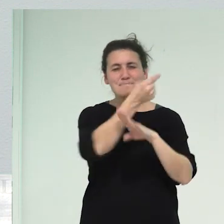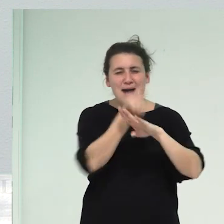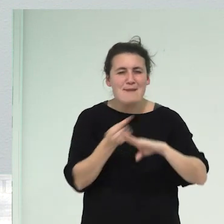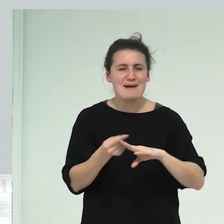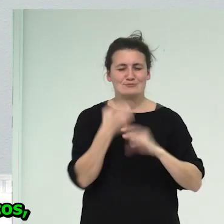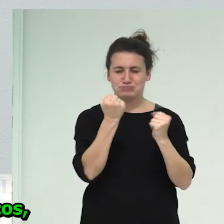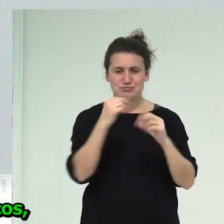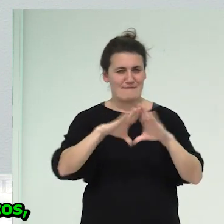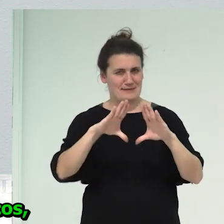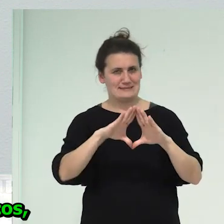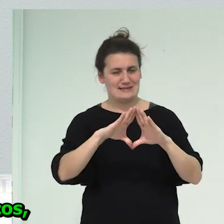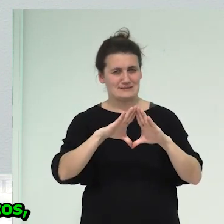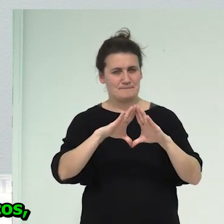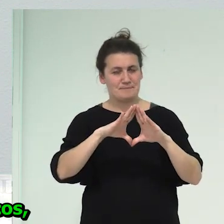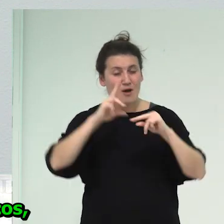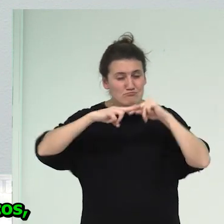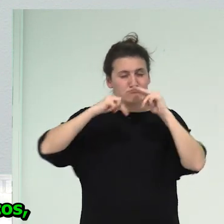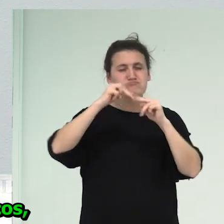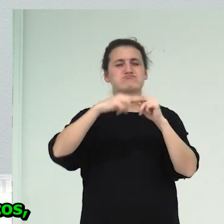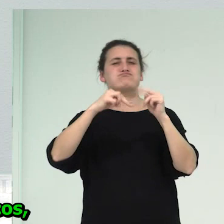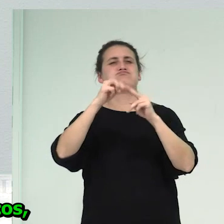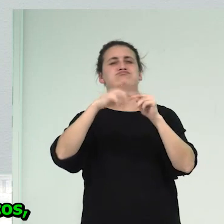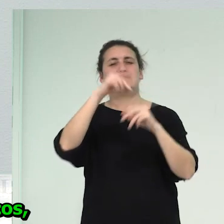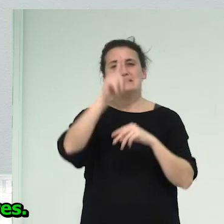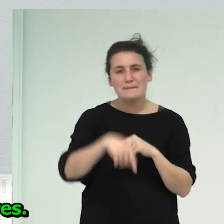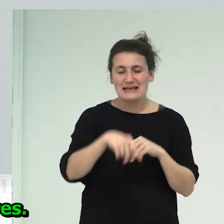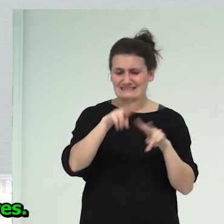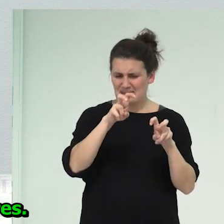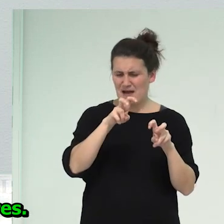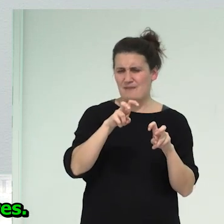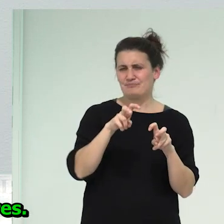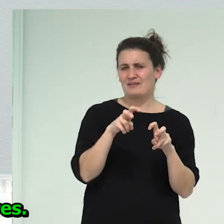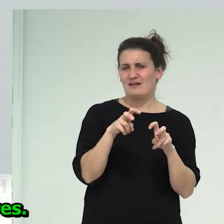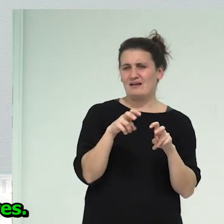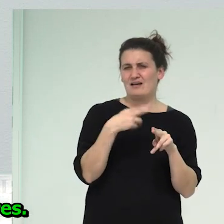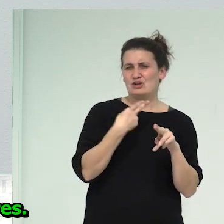también. Construir desde esos sures geopolíticos,